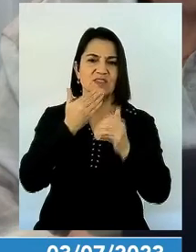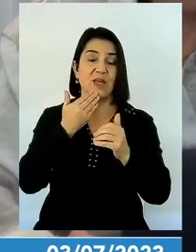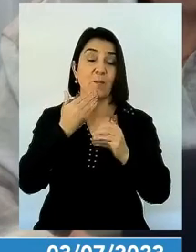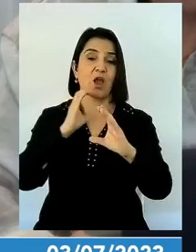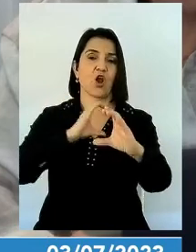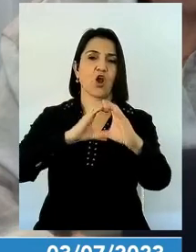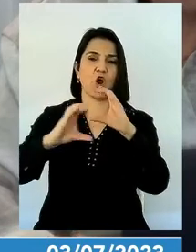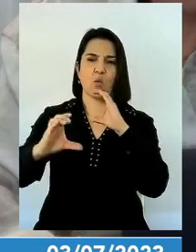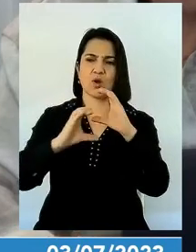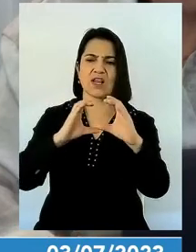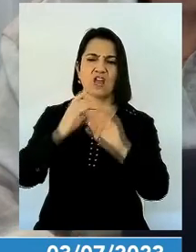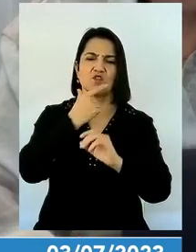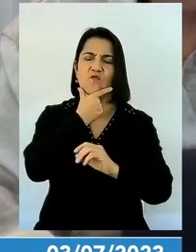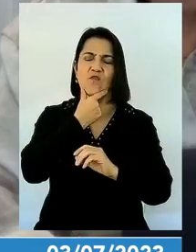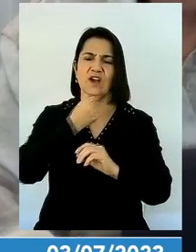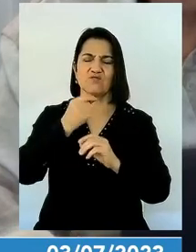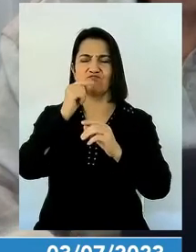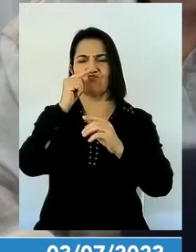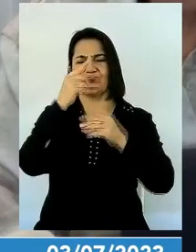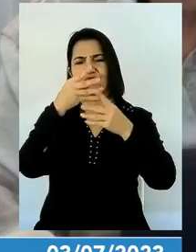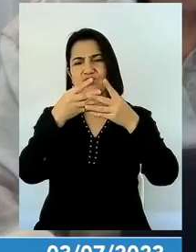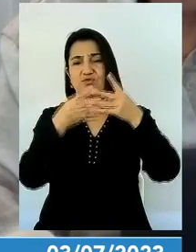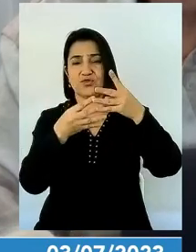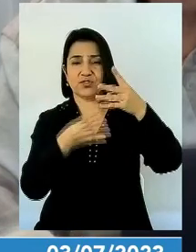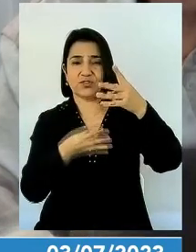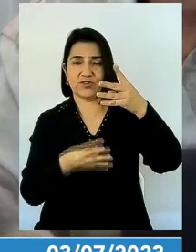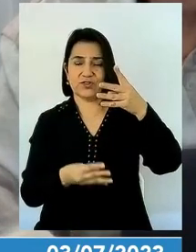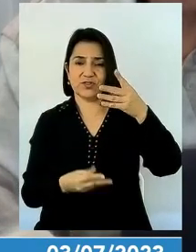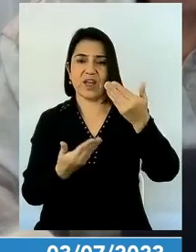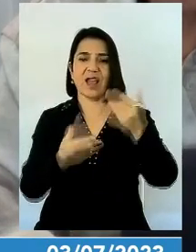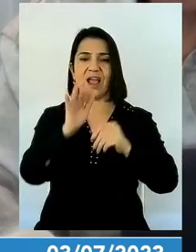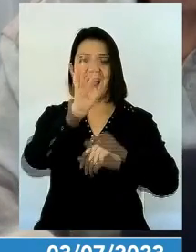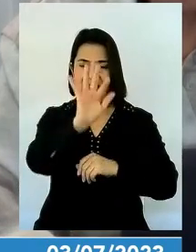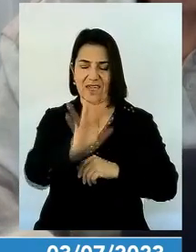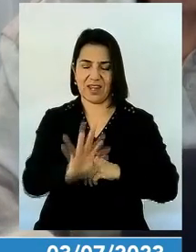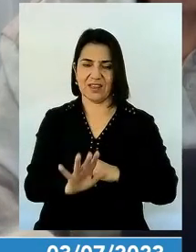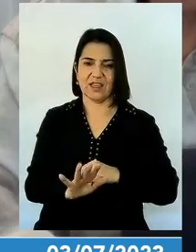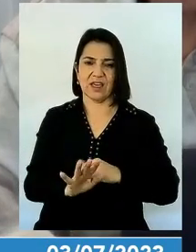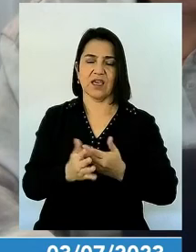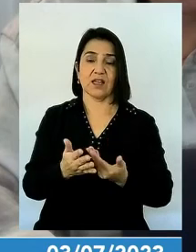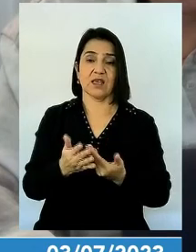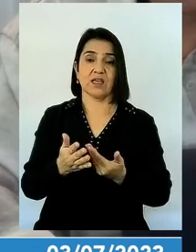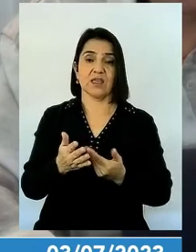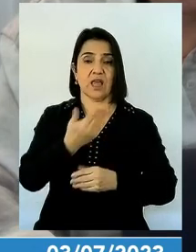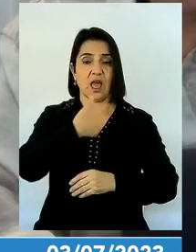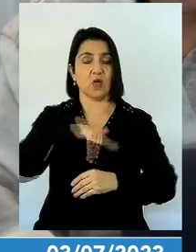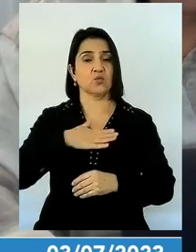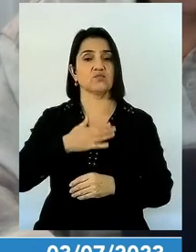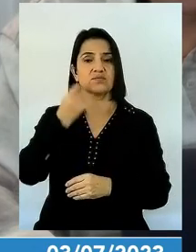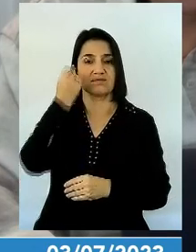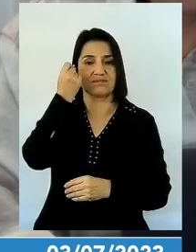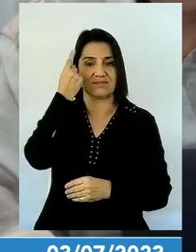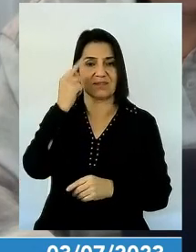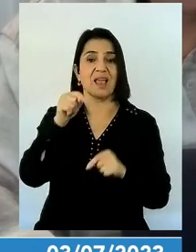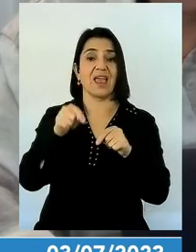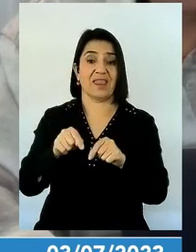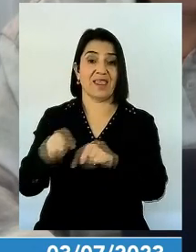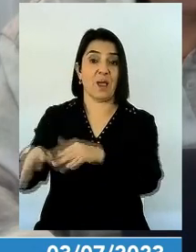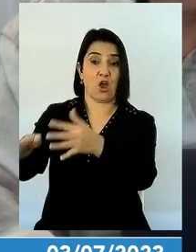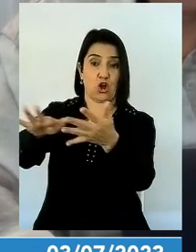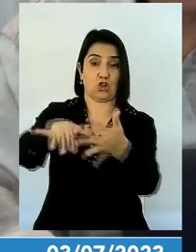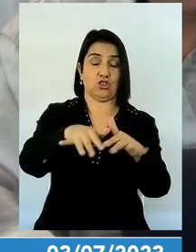haber innumerables características en donde nos damos cuenta que estos ecosistemas nos brindan